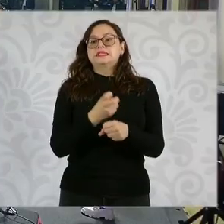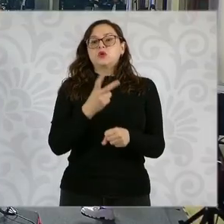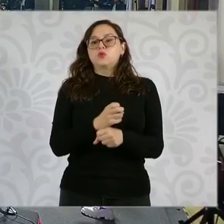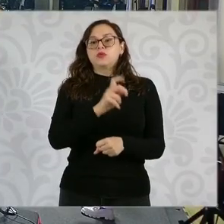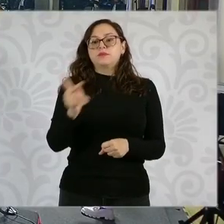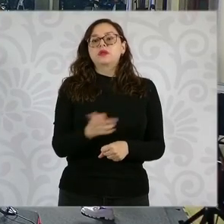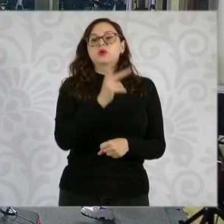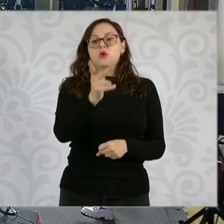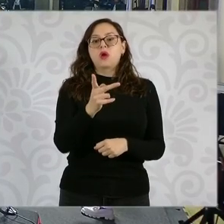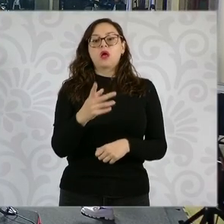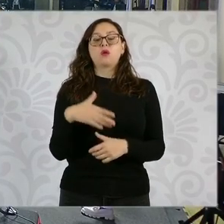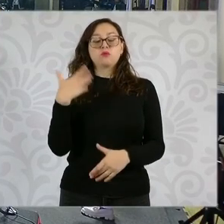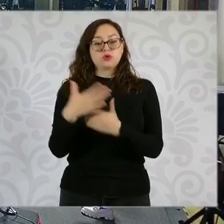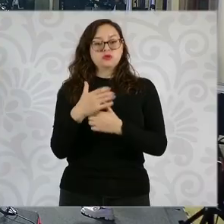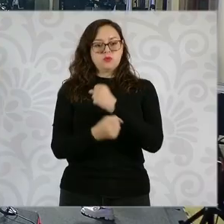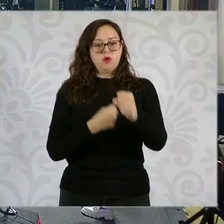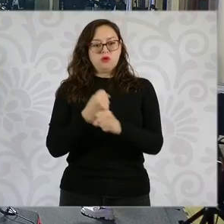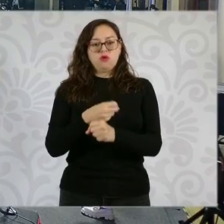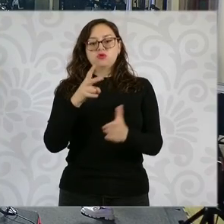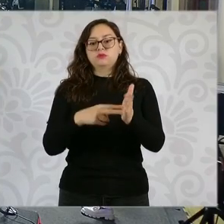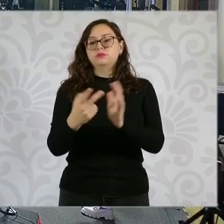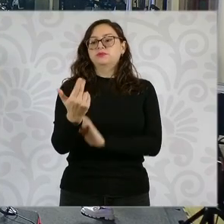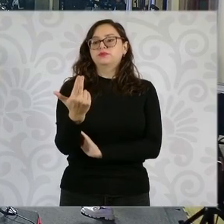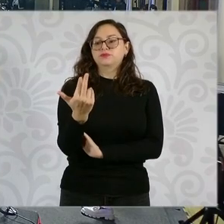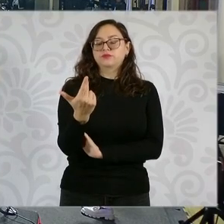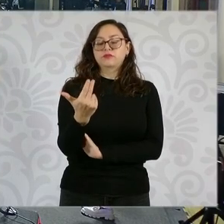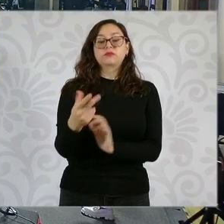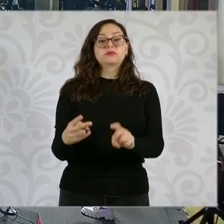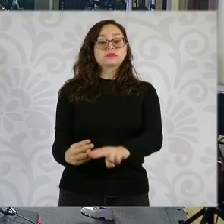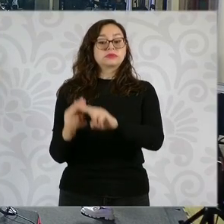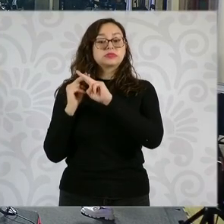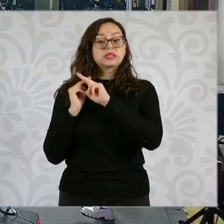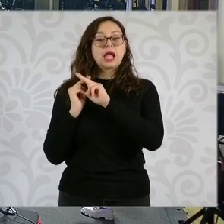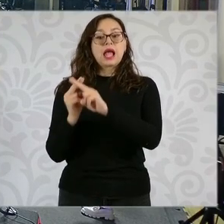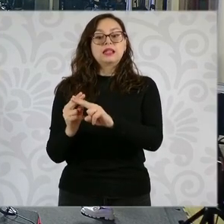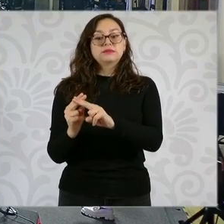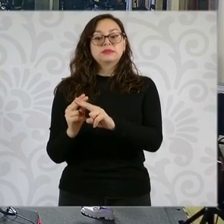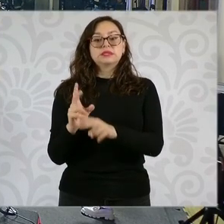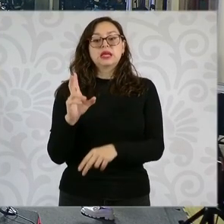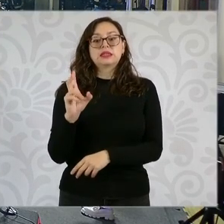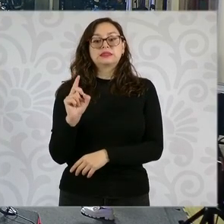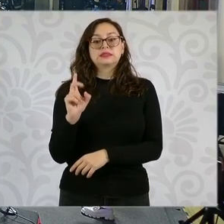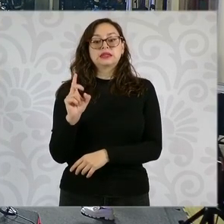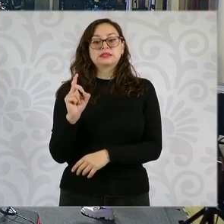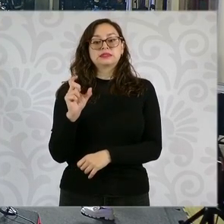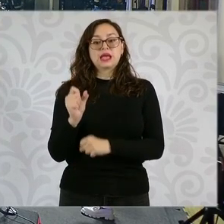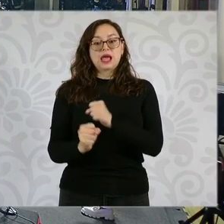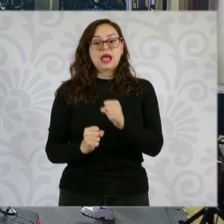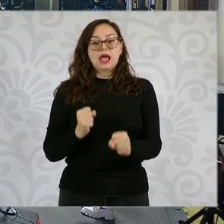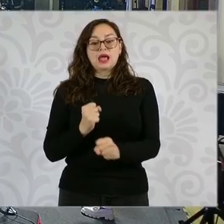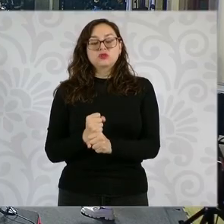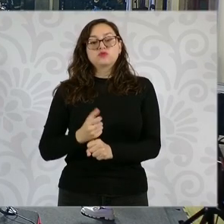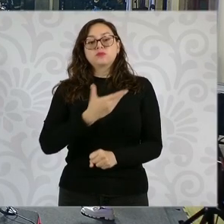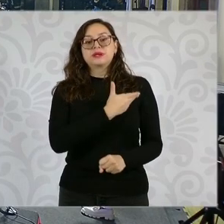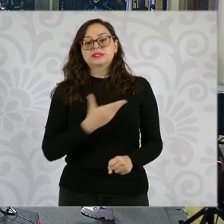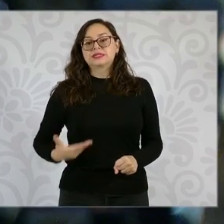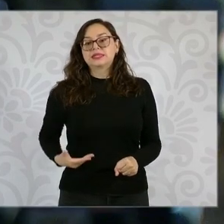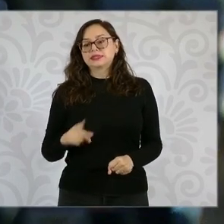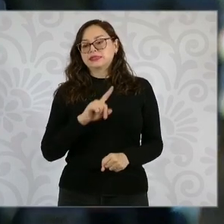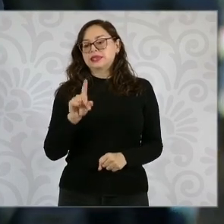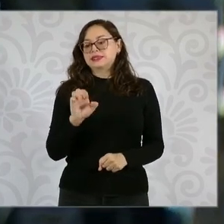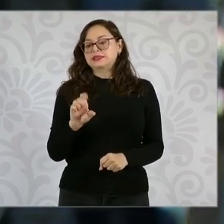próximo año, en 2025, se van a cumplir 30 años desde que en 1995 el presidente Zedillo